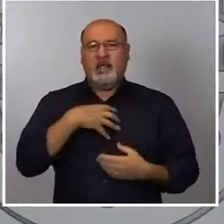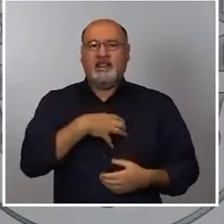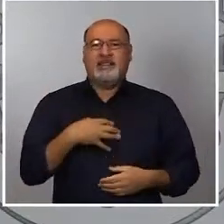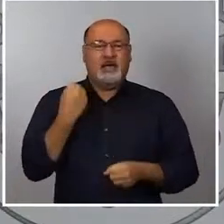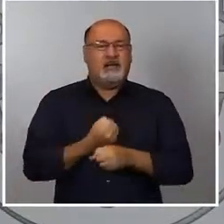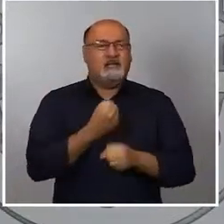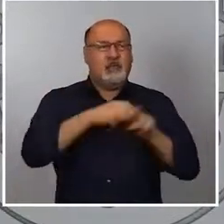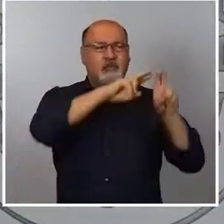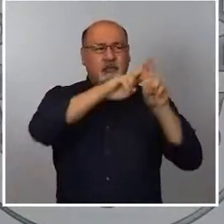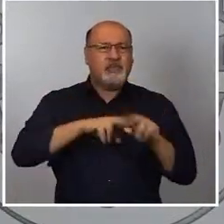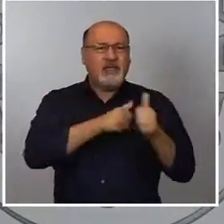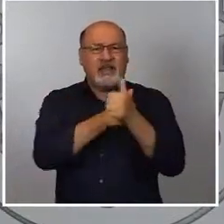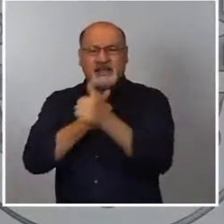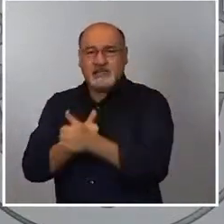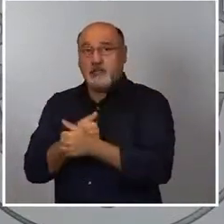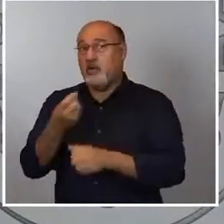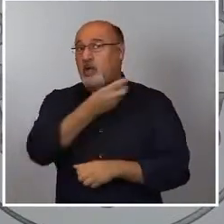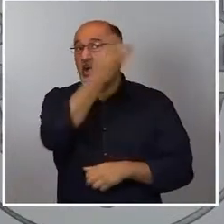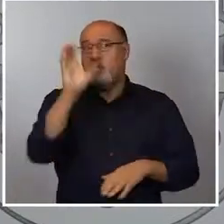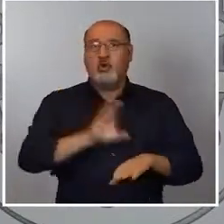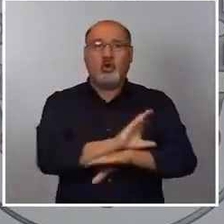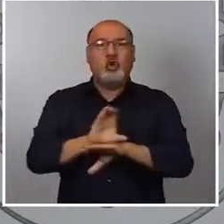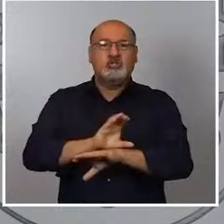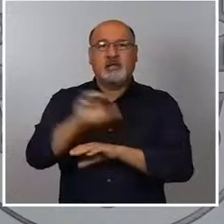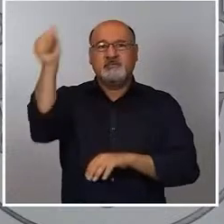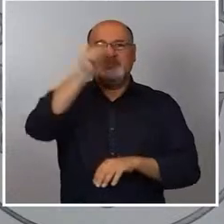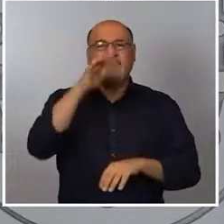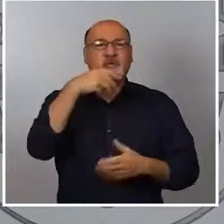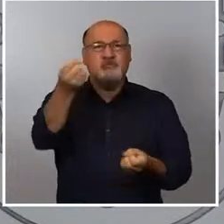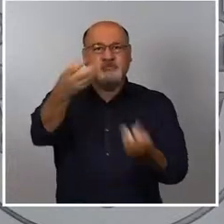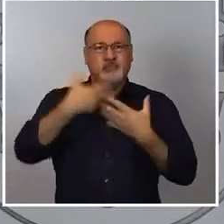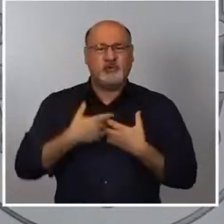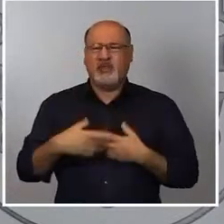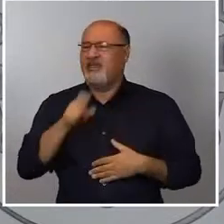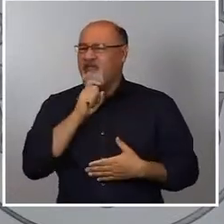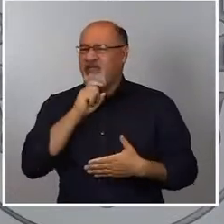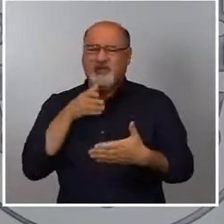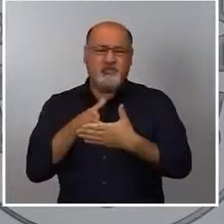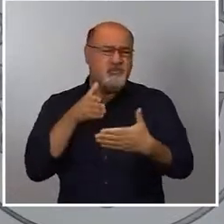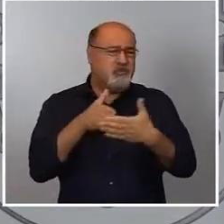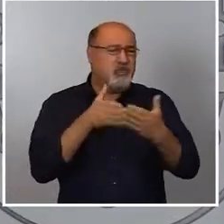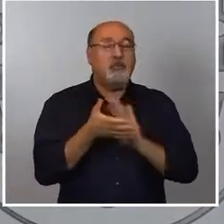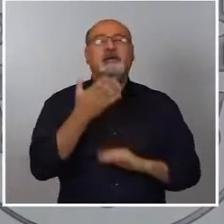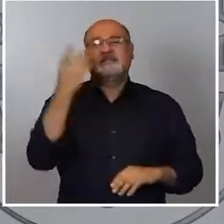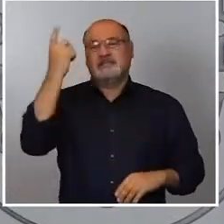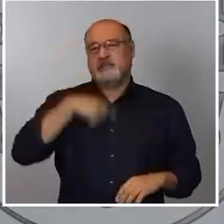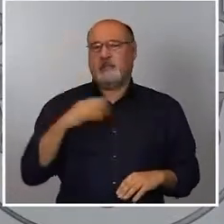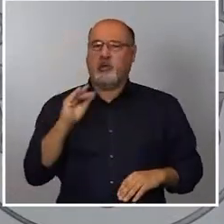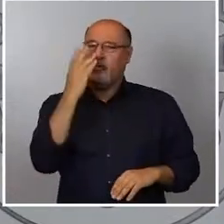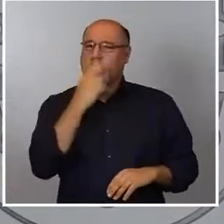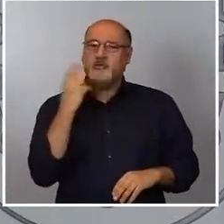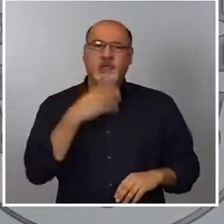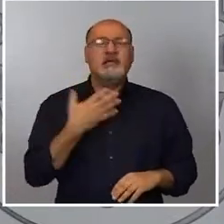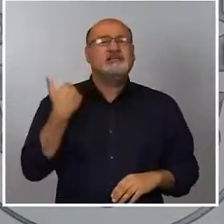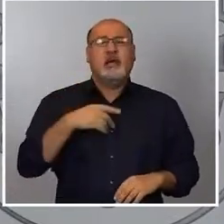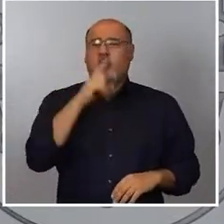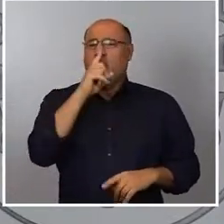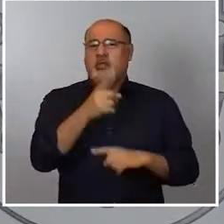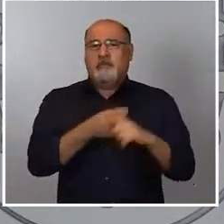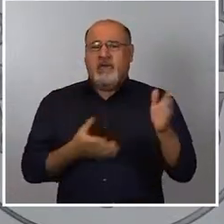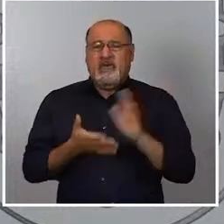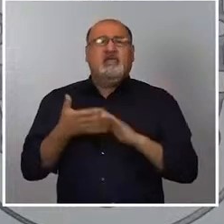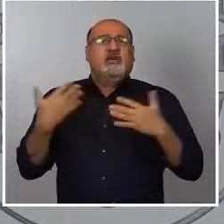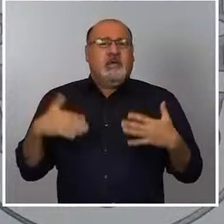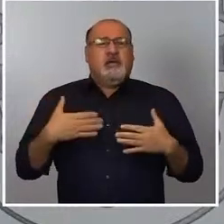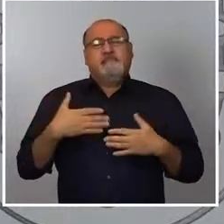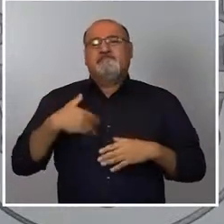están comentando en el día de hoy la dificultad de ese rastreo sabemos de su compromiso sabemos que lleva un año y medio también padeciendo